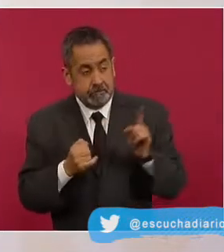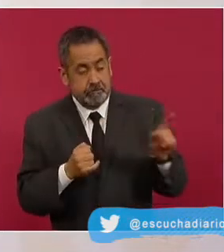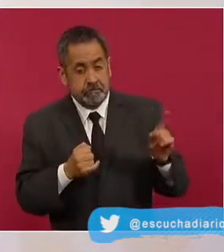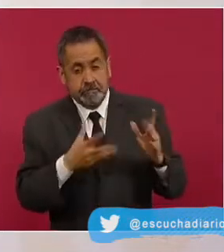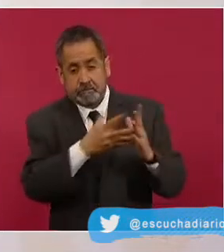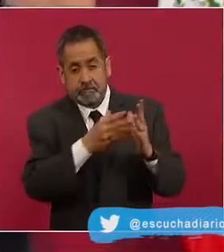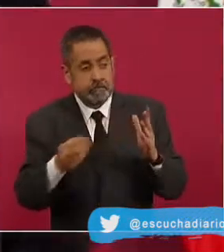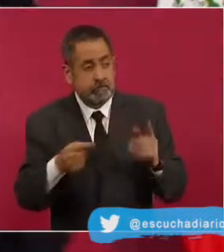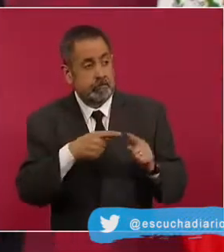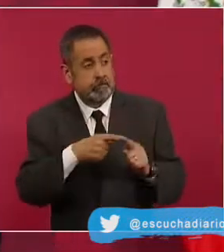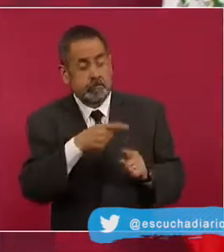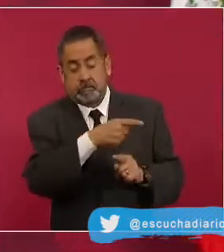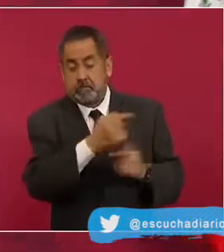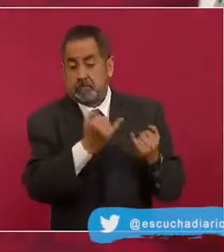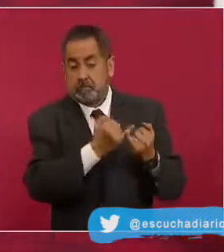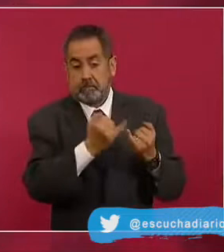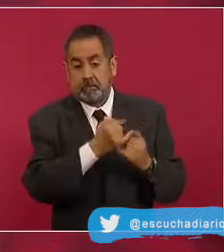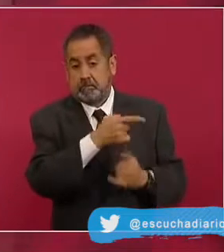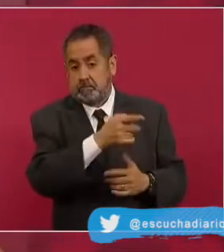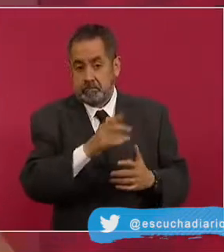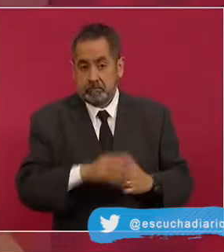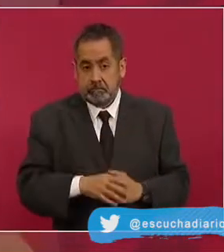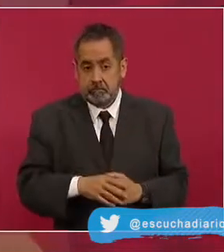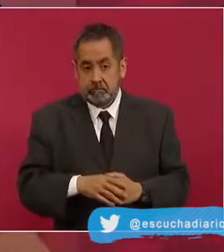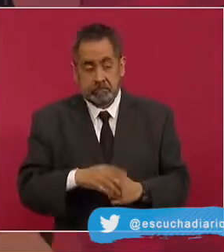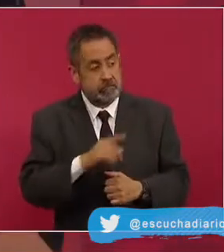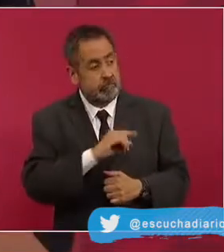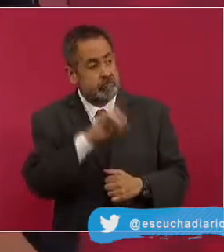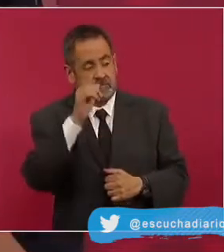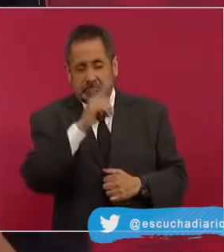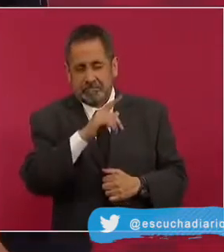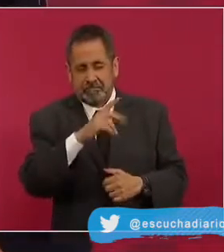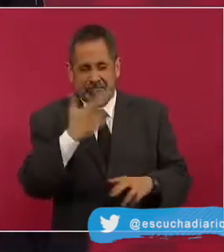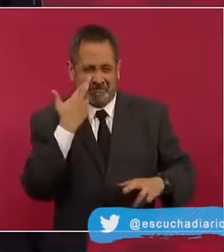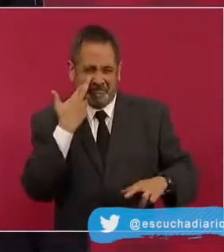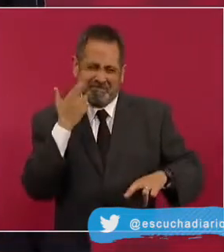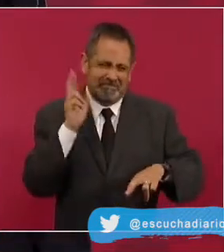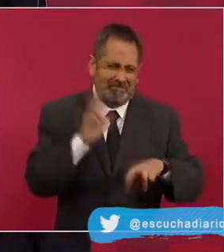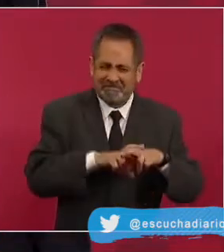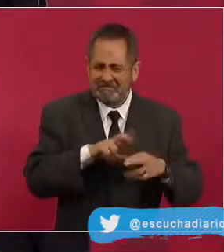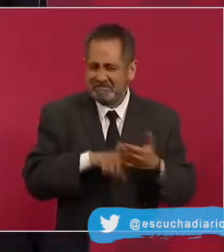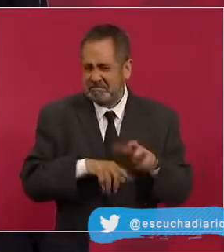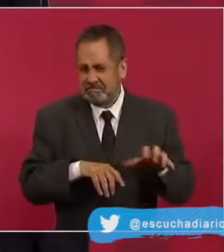seas como don fulano, un reverendo ladrón.